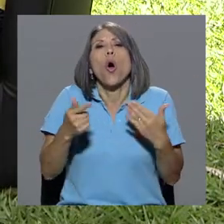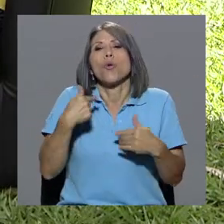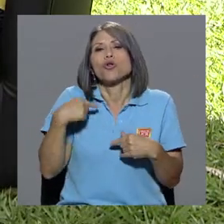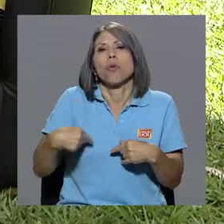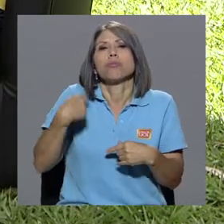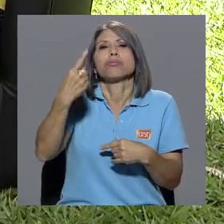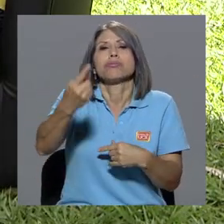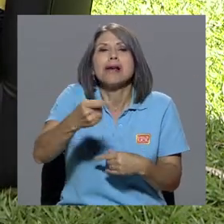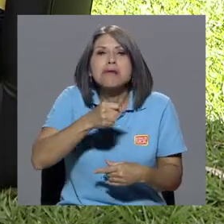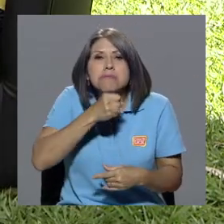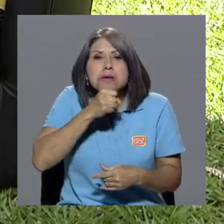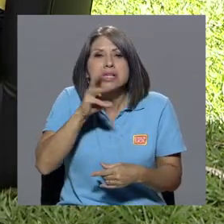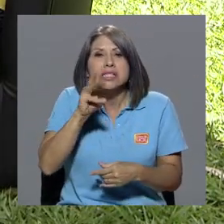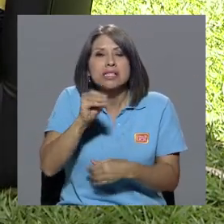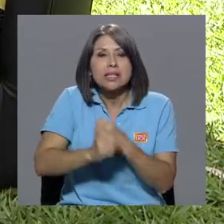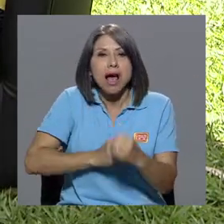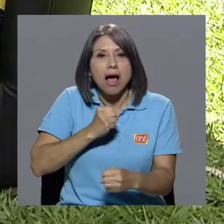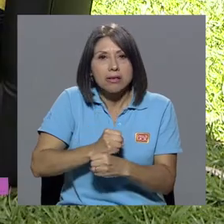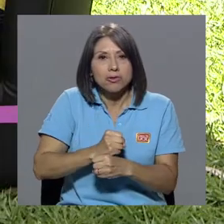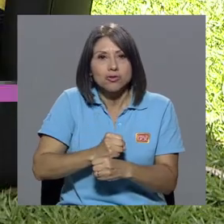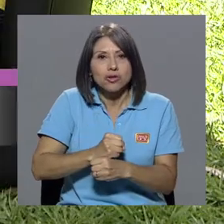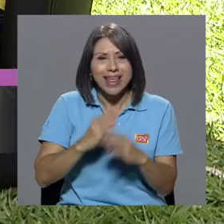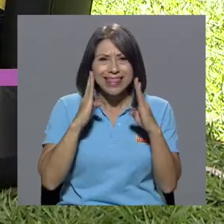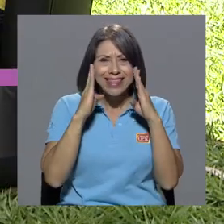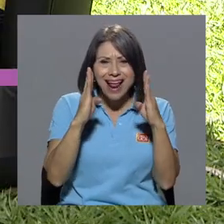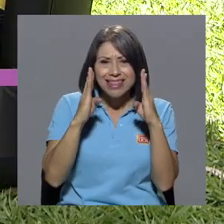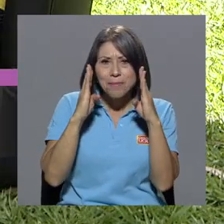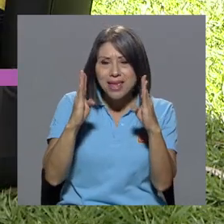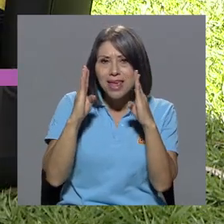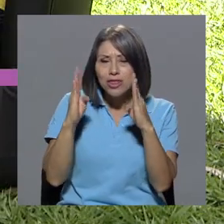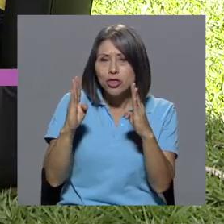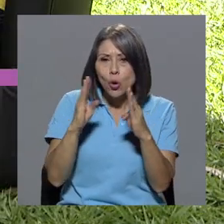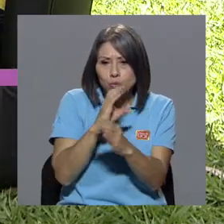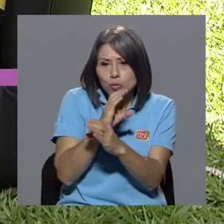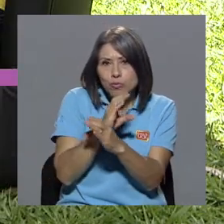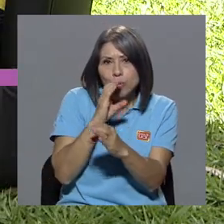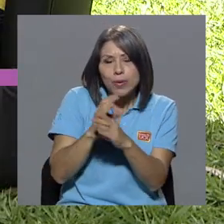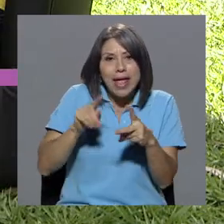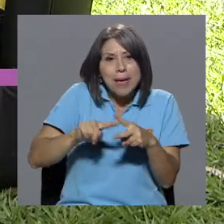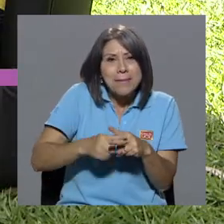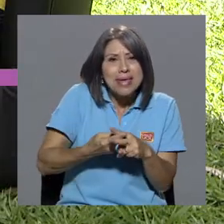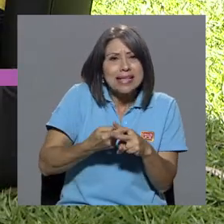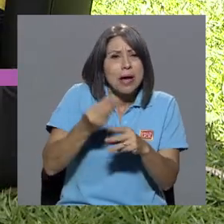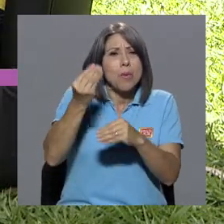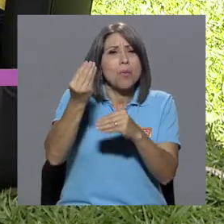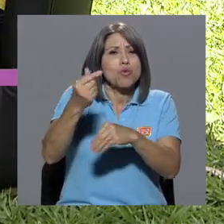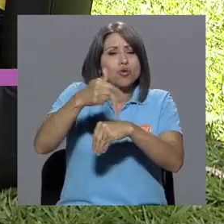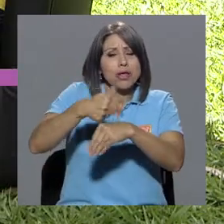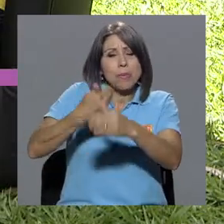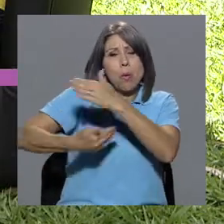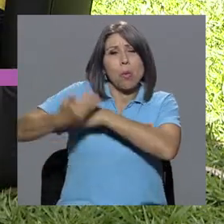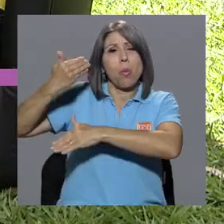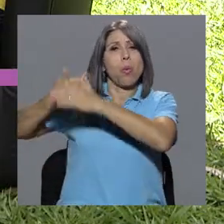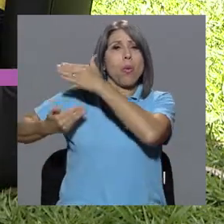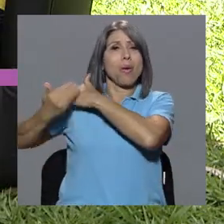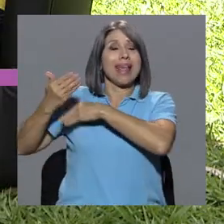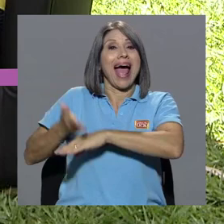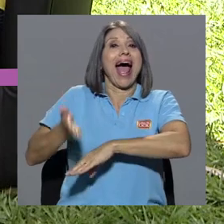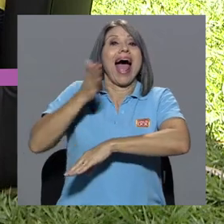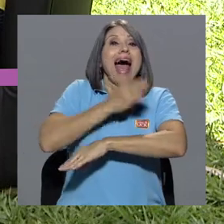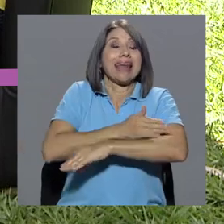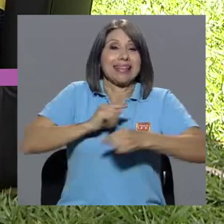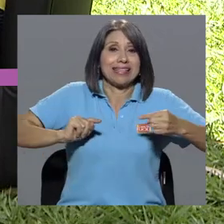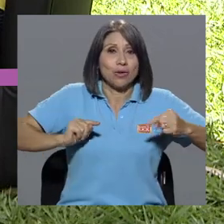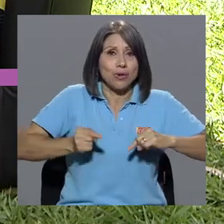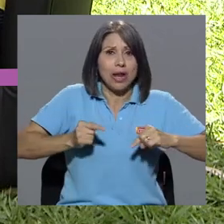los 60 años. Entonces, el tratamiento empieza desde mucho tiempo antes de que empiece a dolernos, ¿verdad? Realmente, cuando empezamos